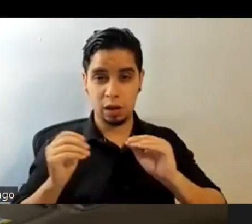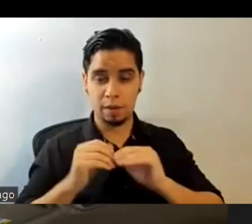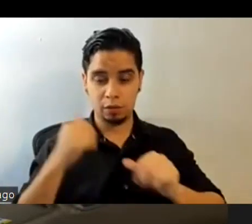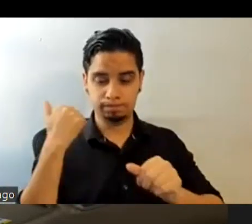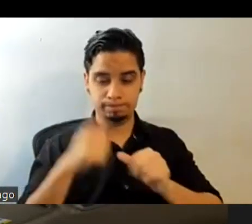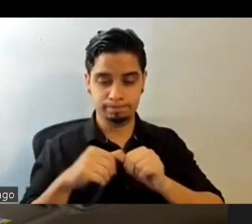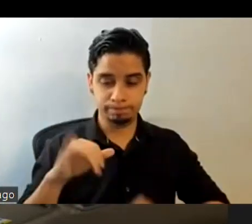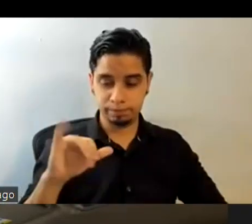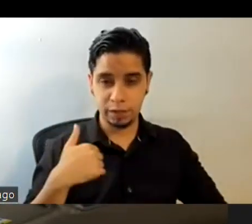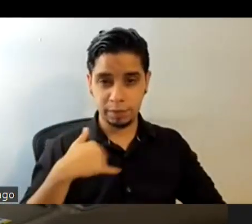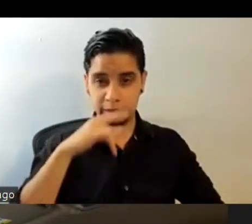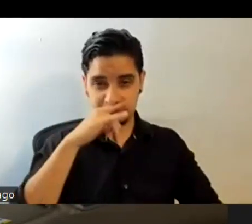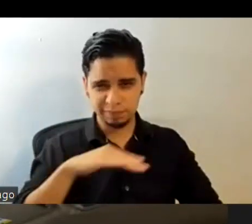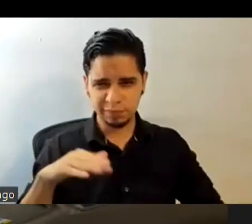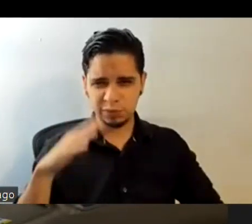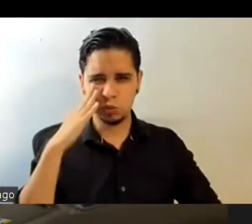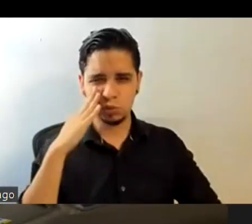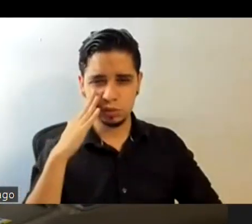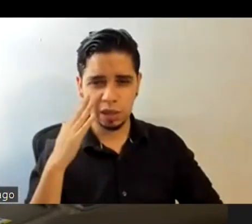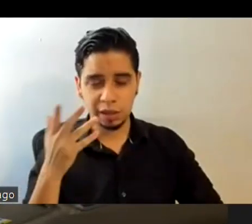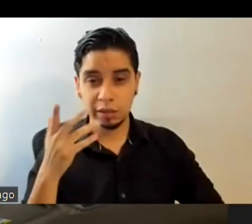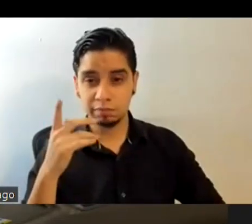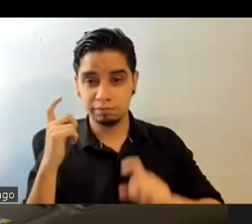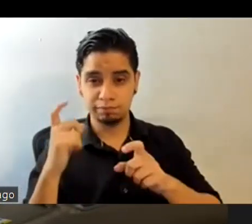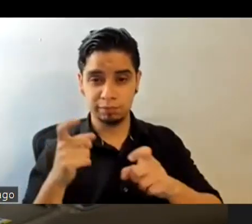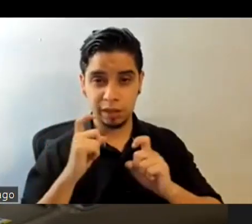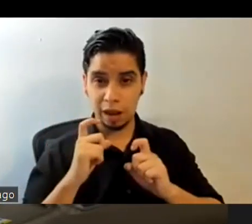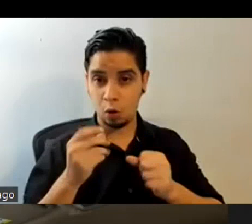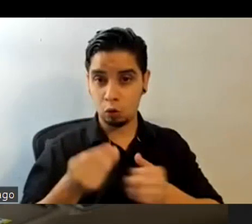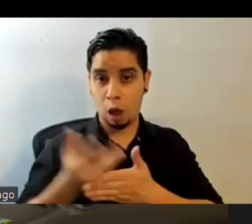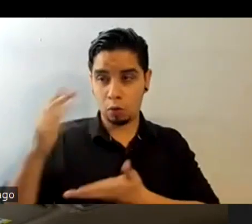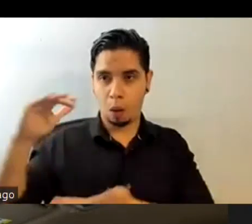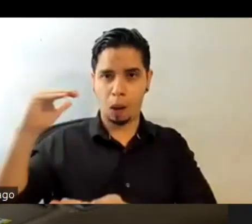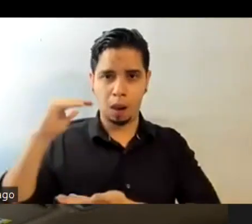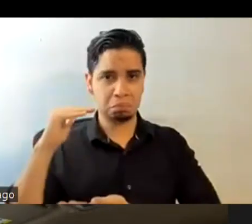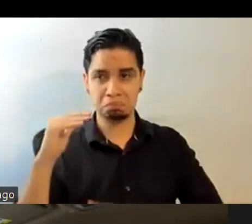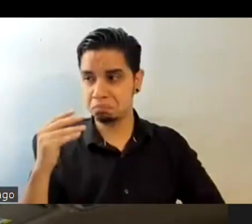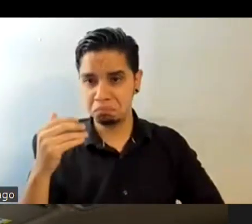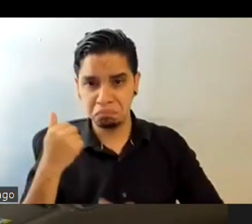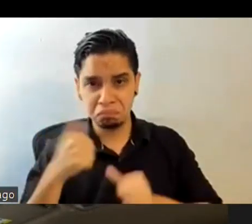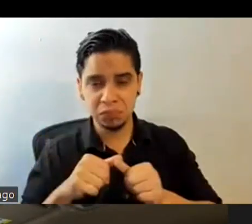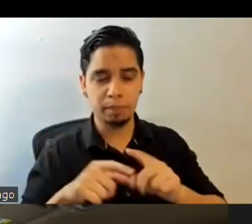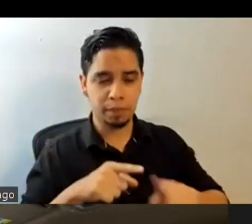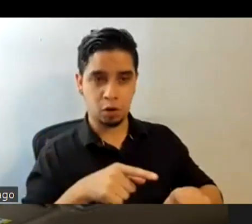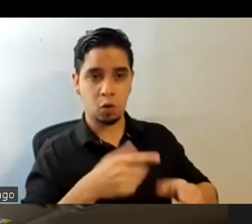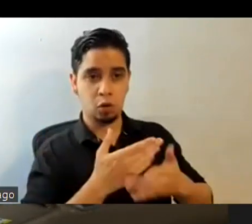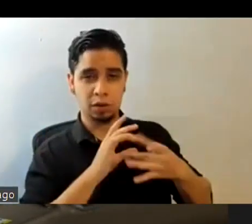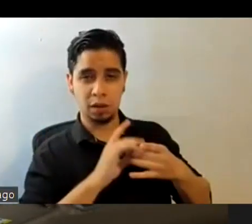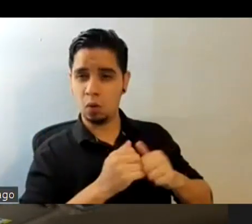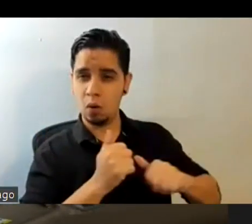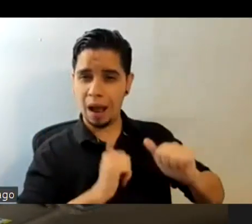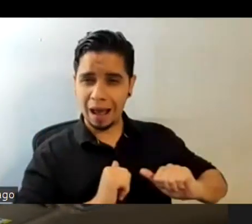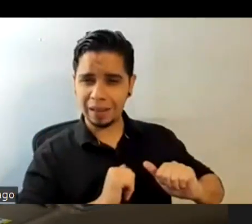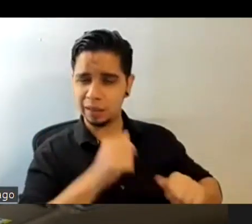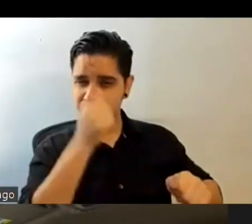niñez. Esos regalos que hacían antes carísimos y cosas así, ni los recuerdo, pero ese sí. Así que por ahí el arte me estaba tocando. Y no